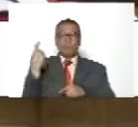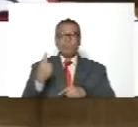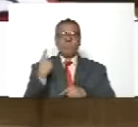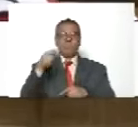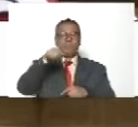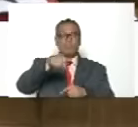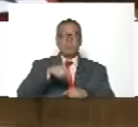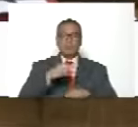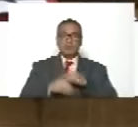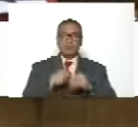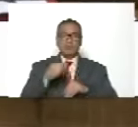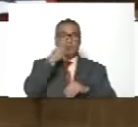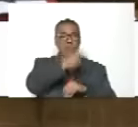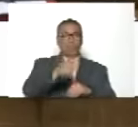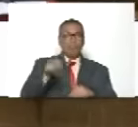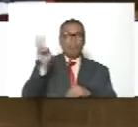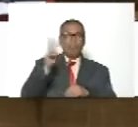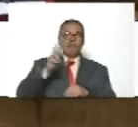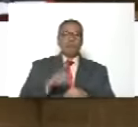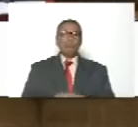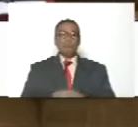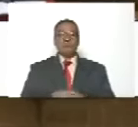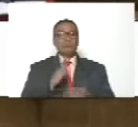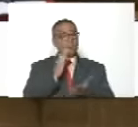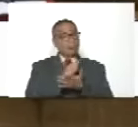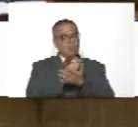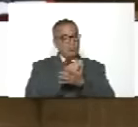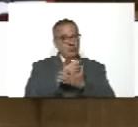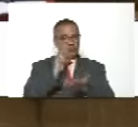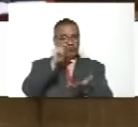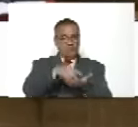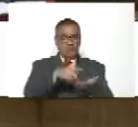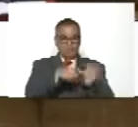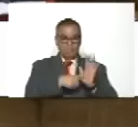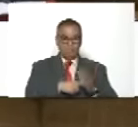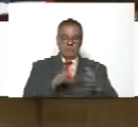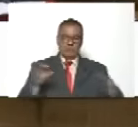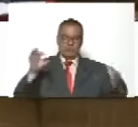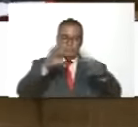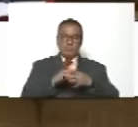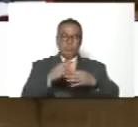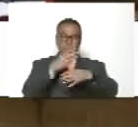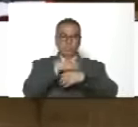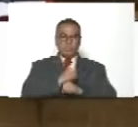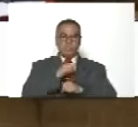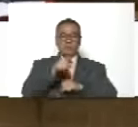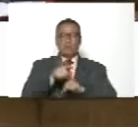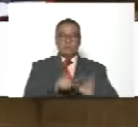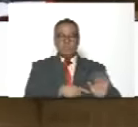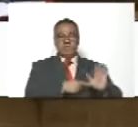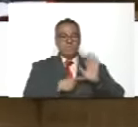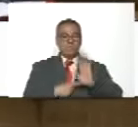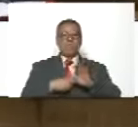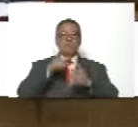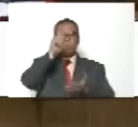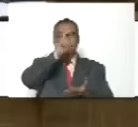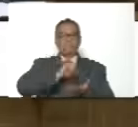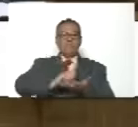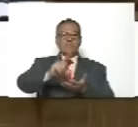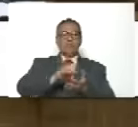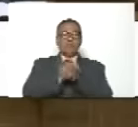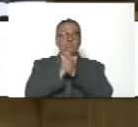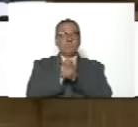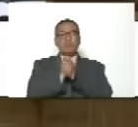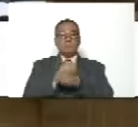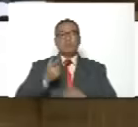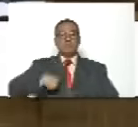unilaterales al pueblo venezolano, siempre estuvo presente como aliado confiable, demostrando su lealtad y amistad